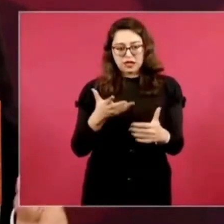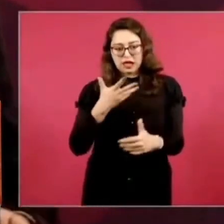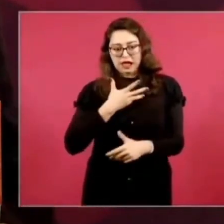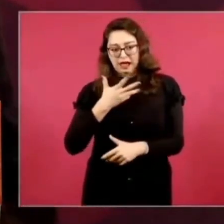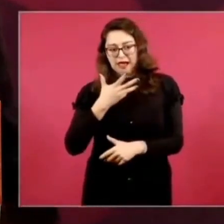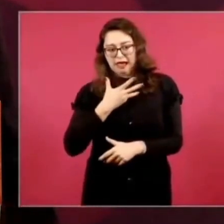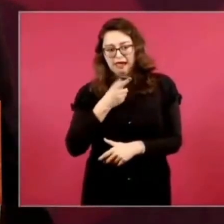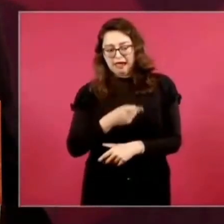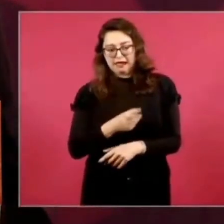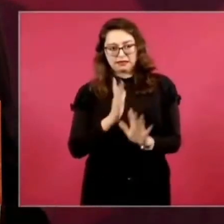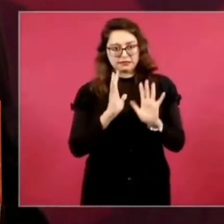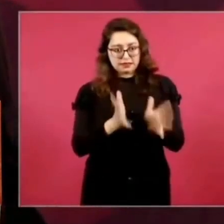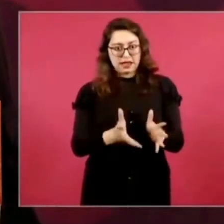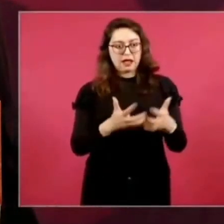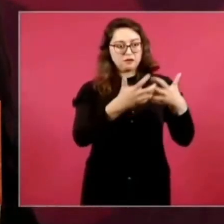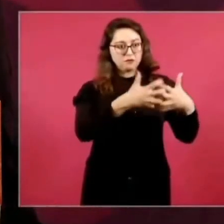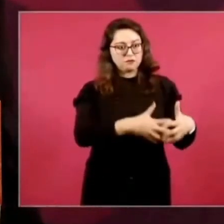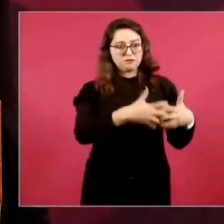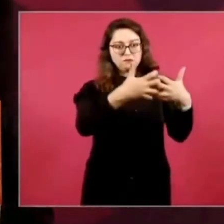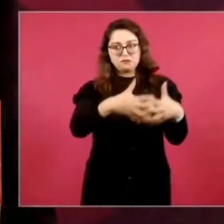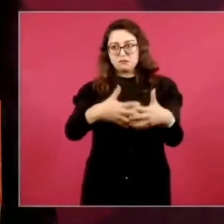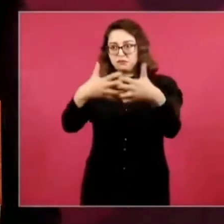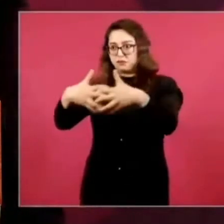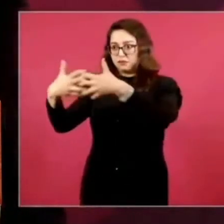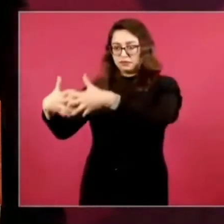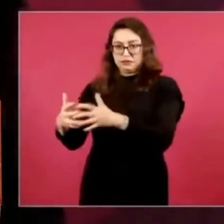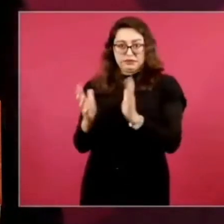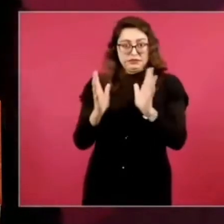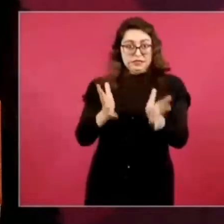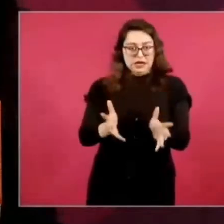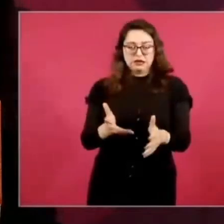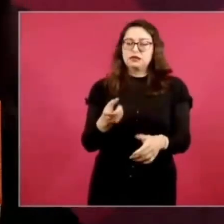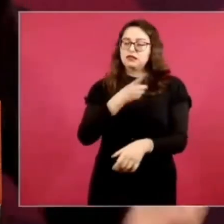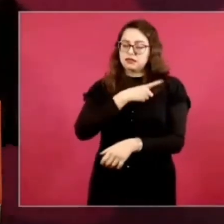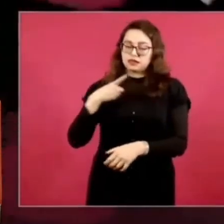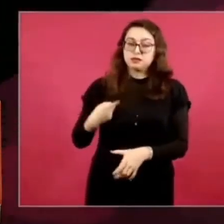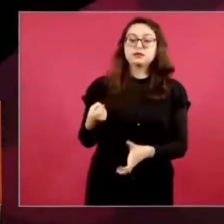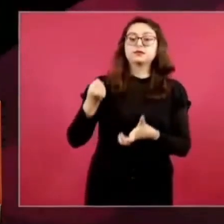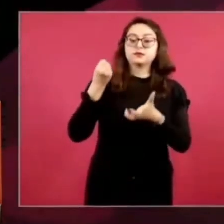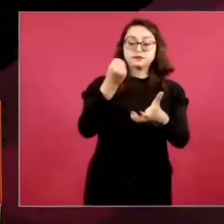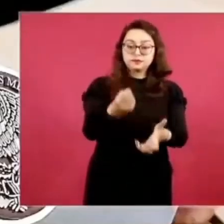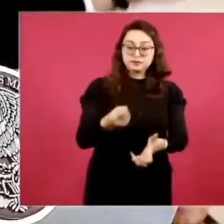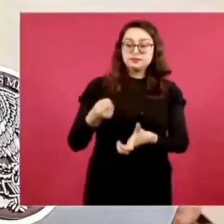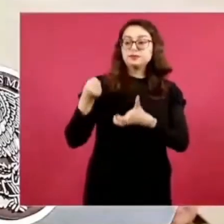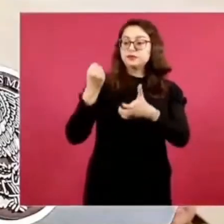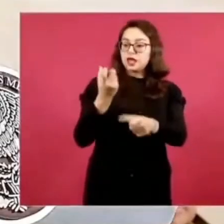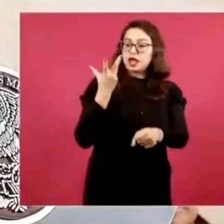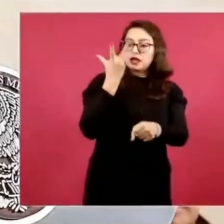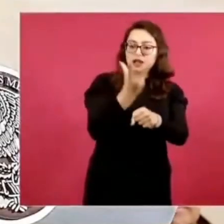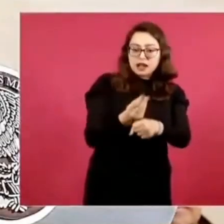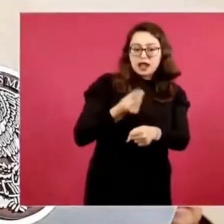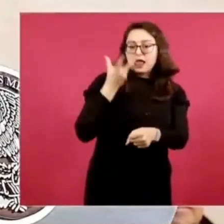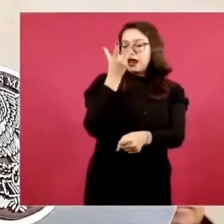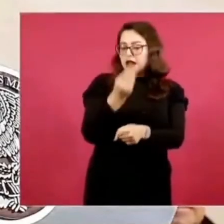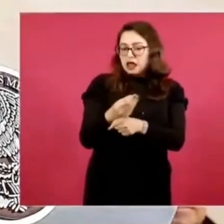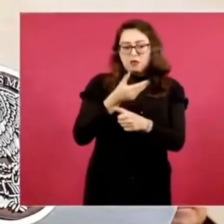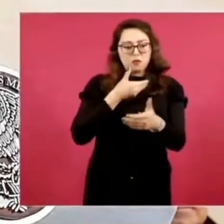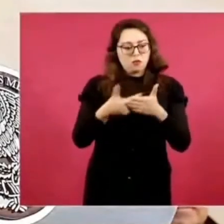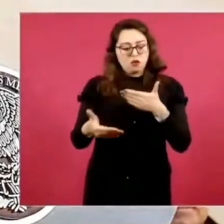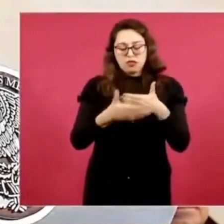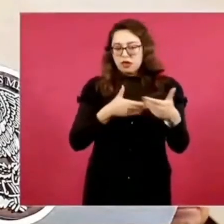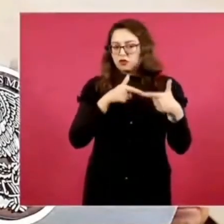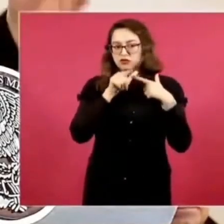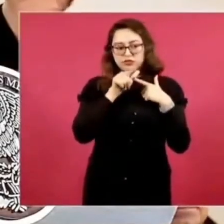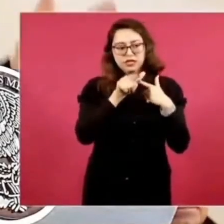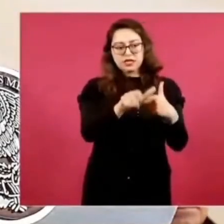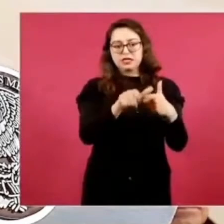tienen. ¿Cuál es la importancia de este plan? De que ya se tienen las instalaciones,